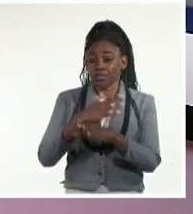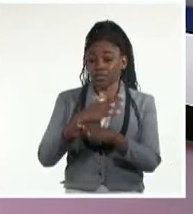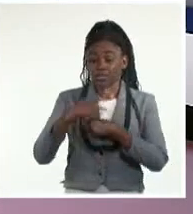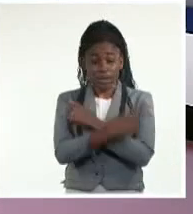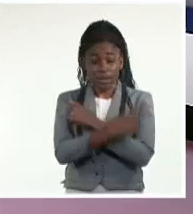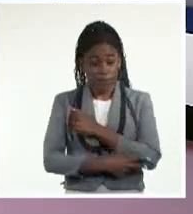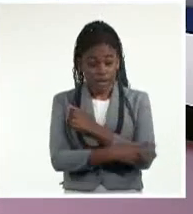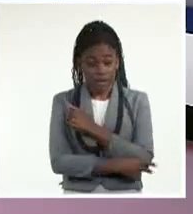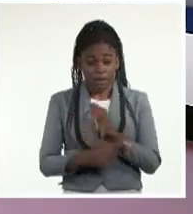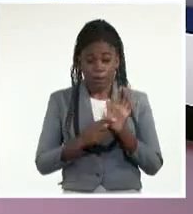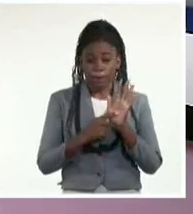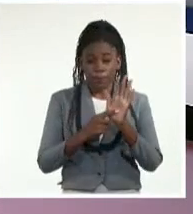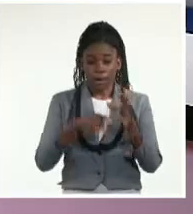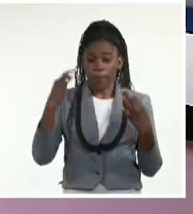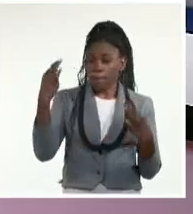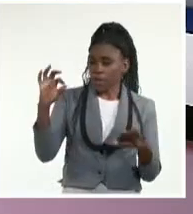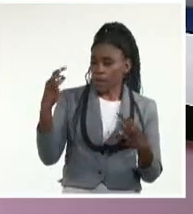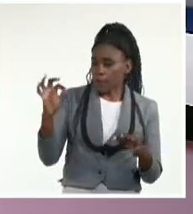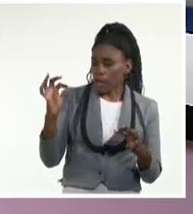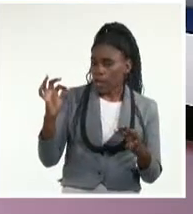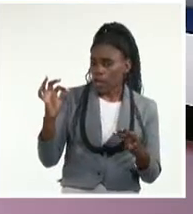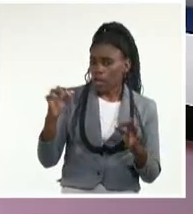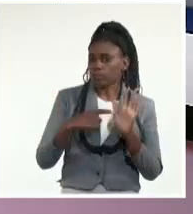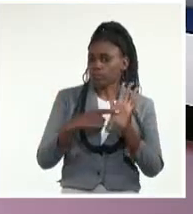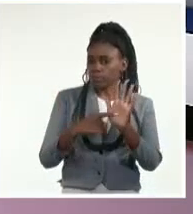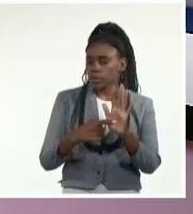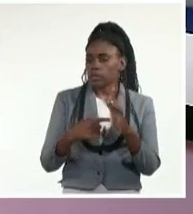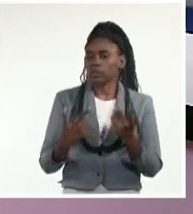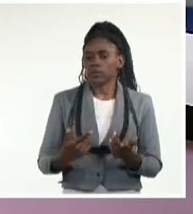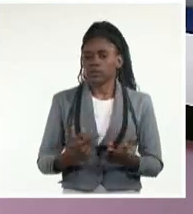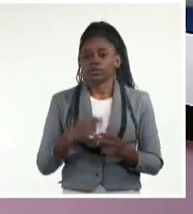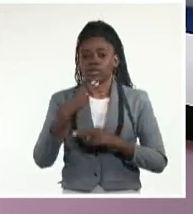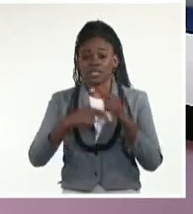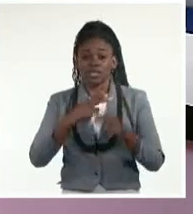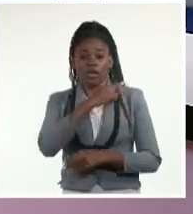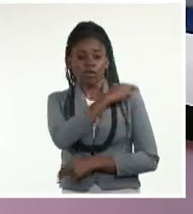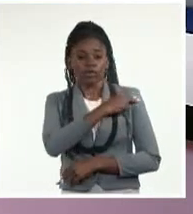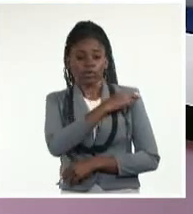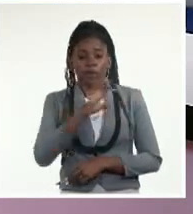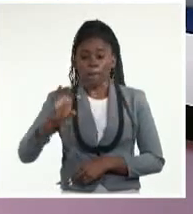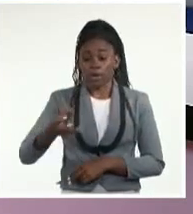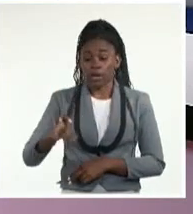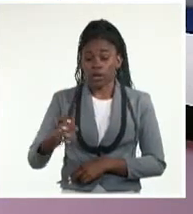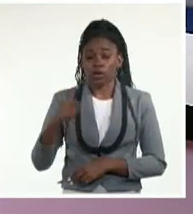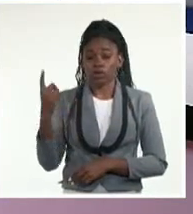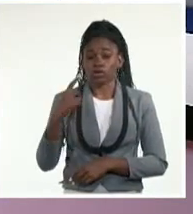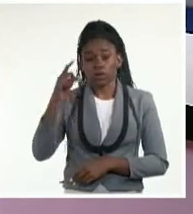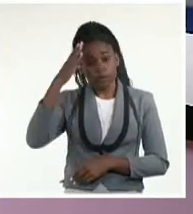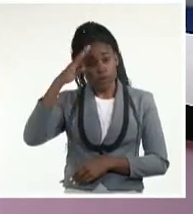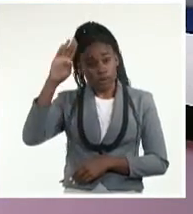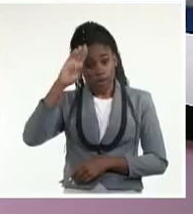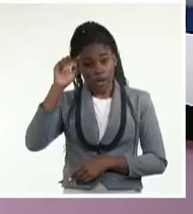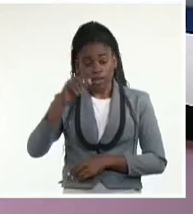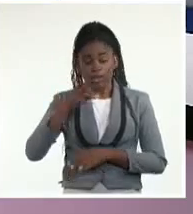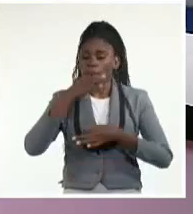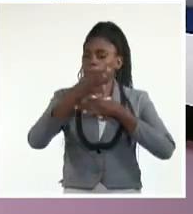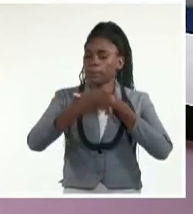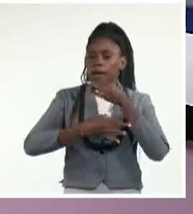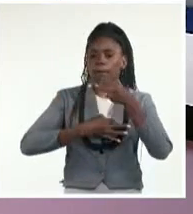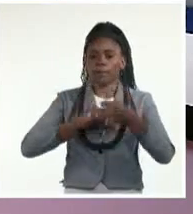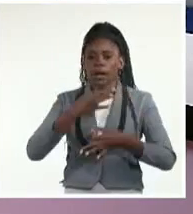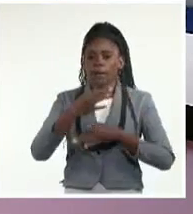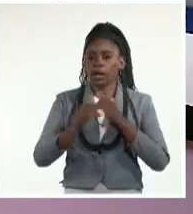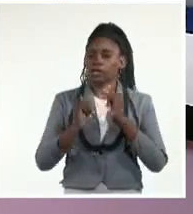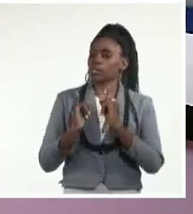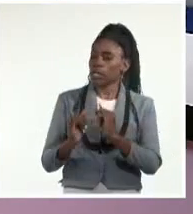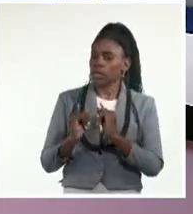elemento probatorio cardinal el documento emitido por un funcionario del Banco Nacional de Cuba en el que se daba el presunto consentimiento del banco y por ende